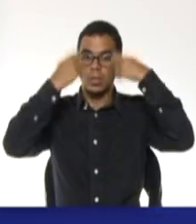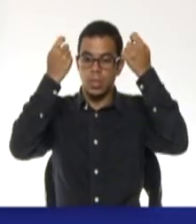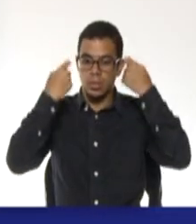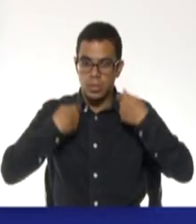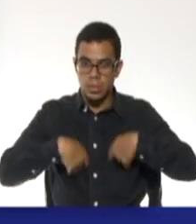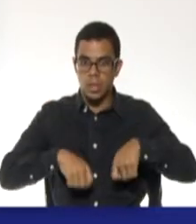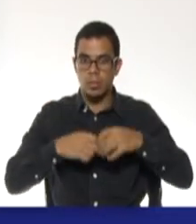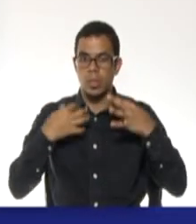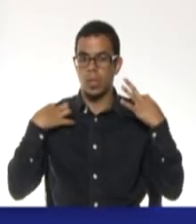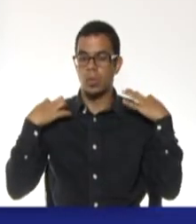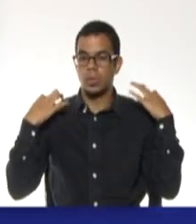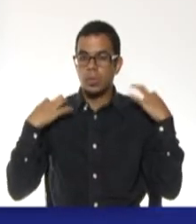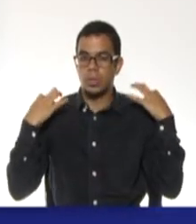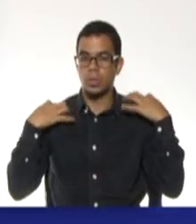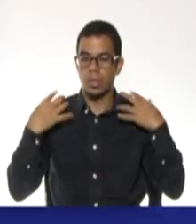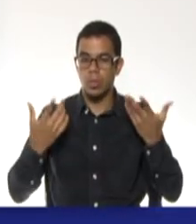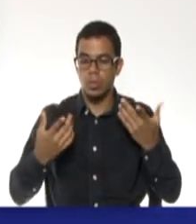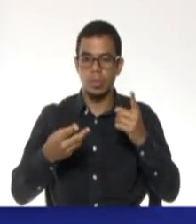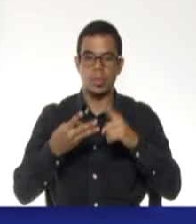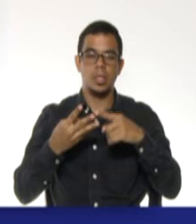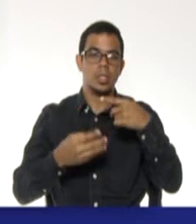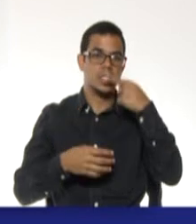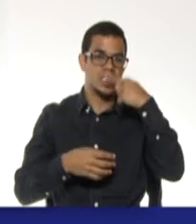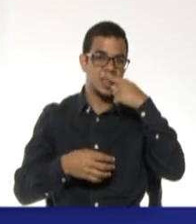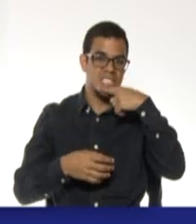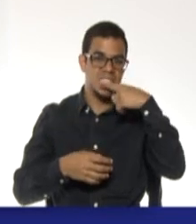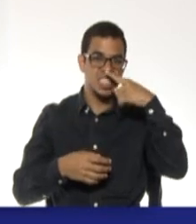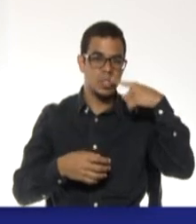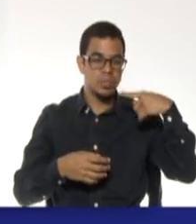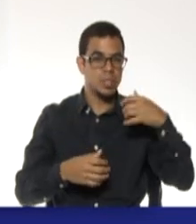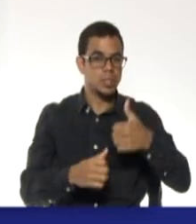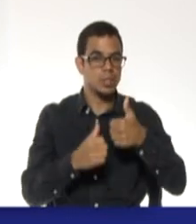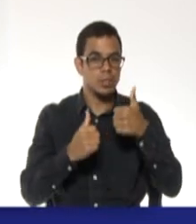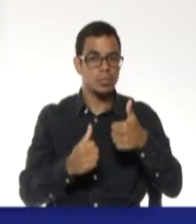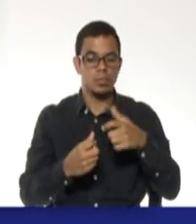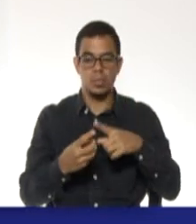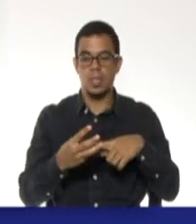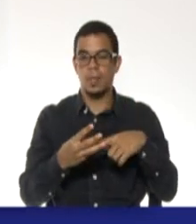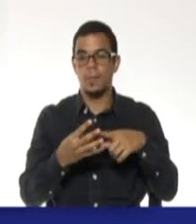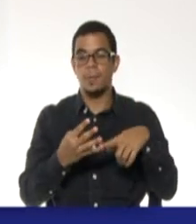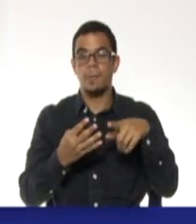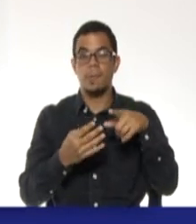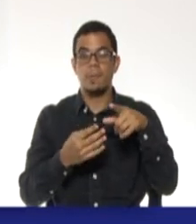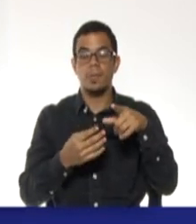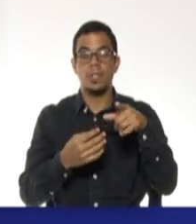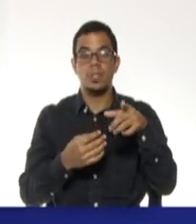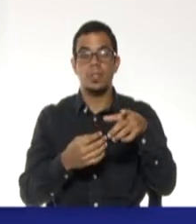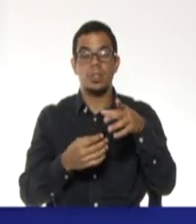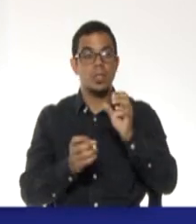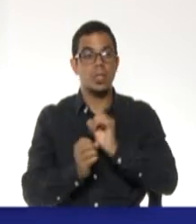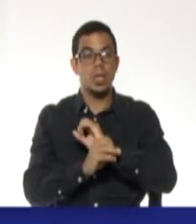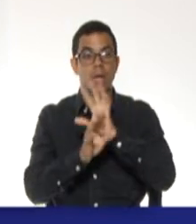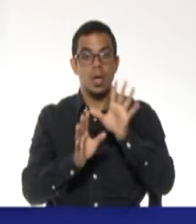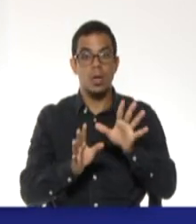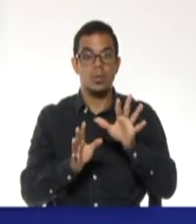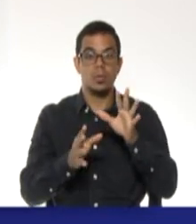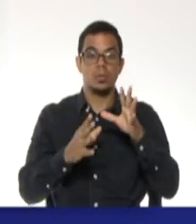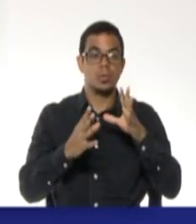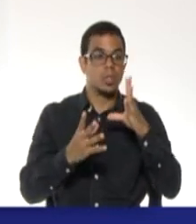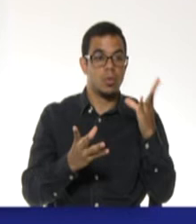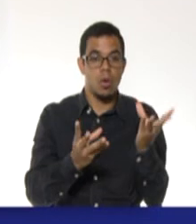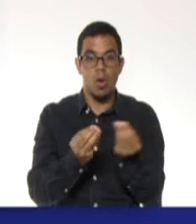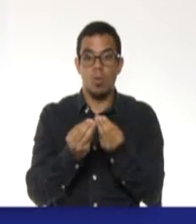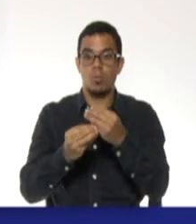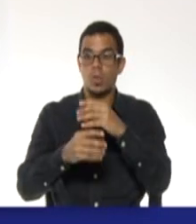cepillarse, también salir con ellos a realizar compras, que ellos puedan observar las diferentes actividades que